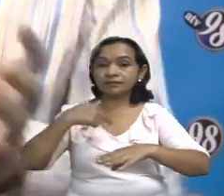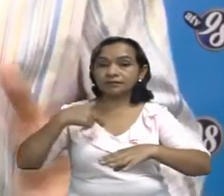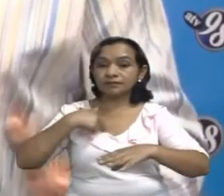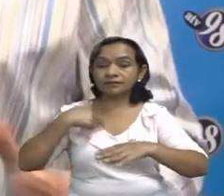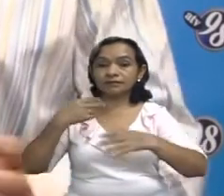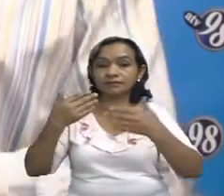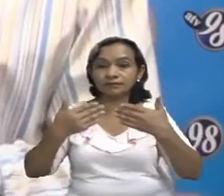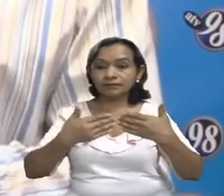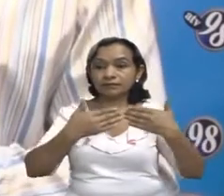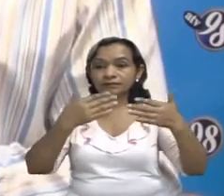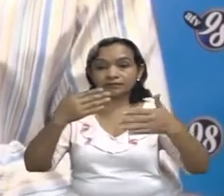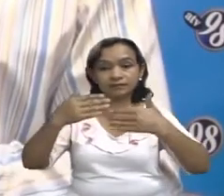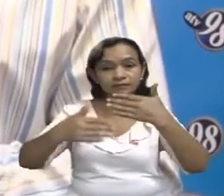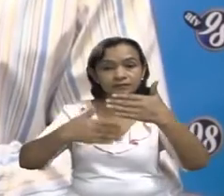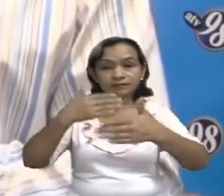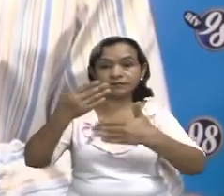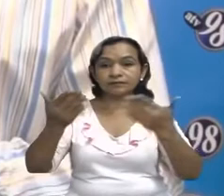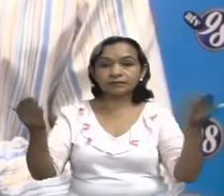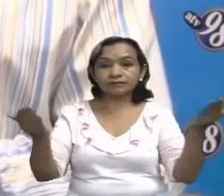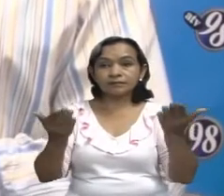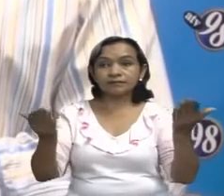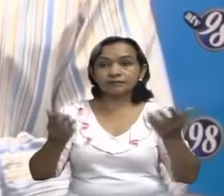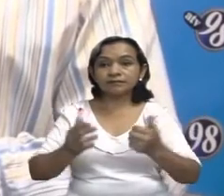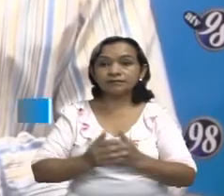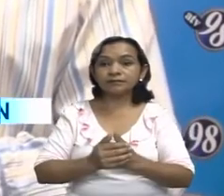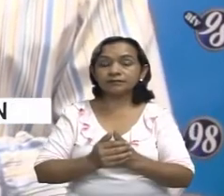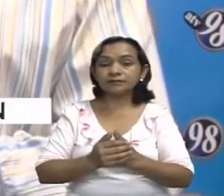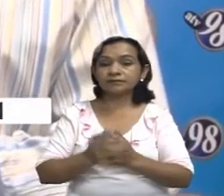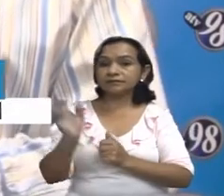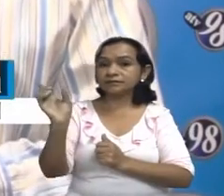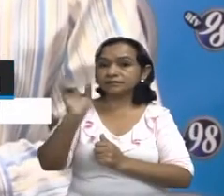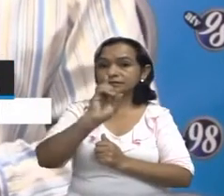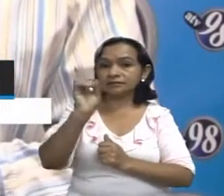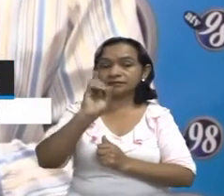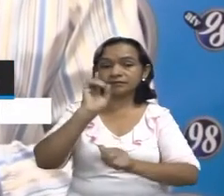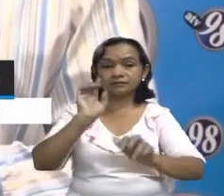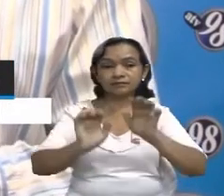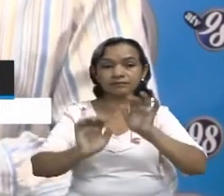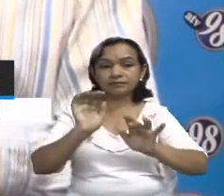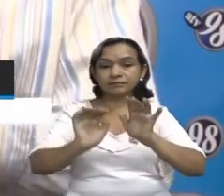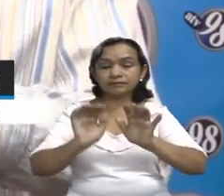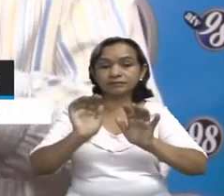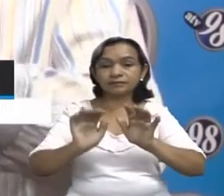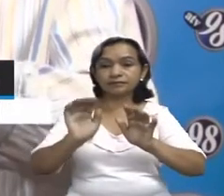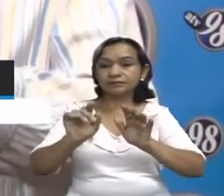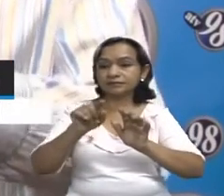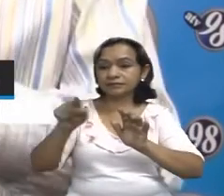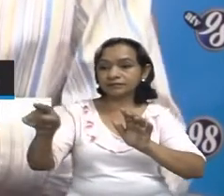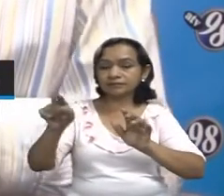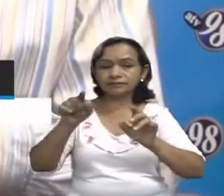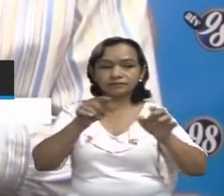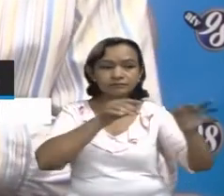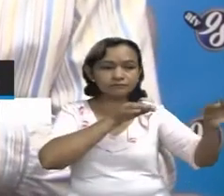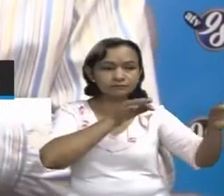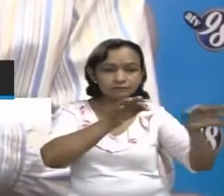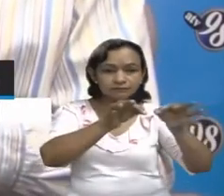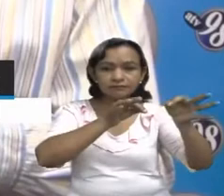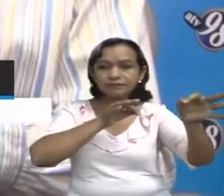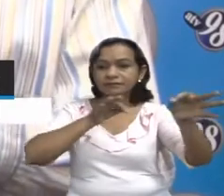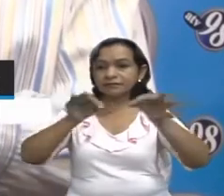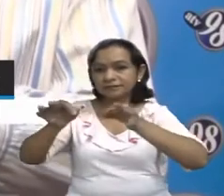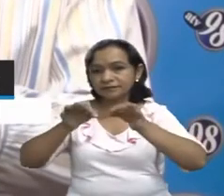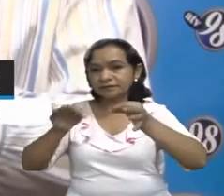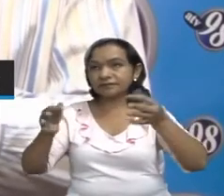Se abre un proceso en donde los secretarios legislativos explicaban en detalle